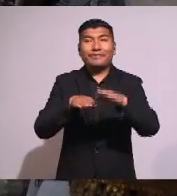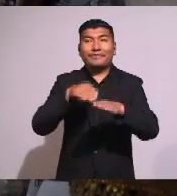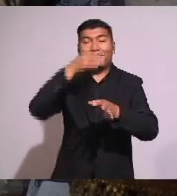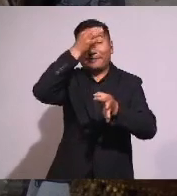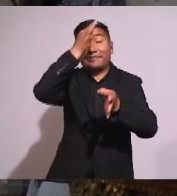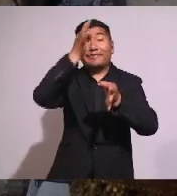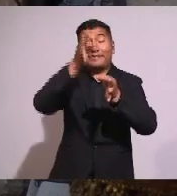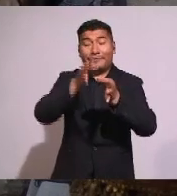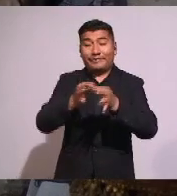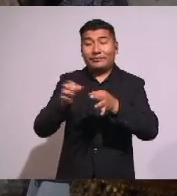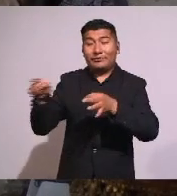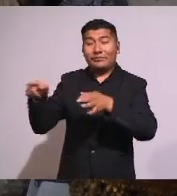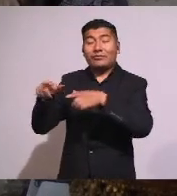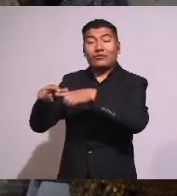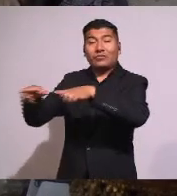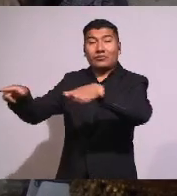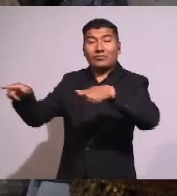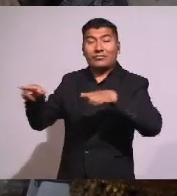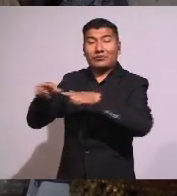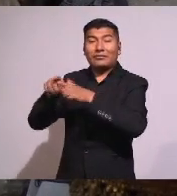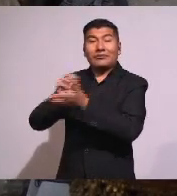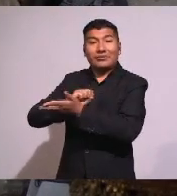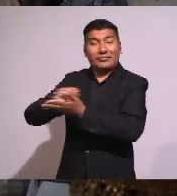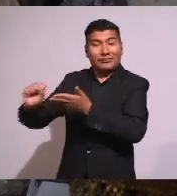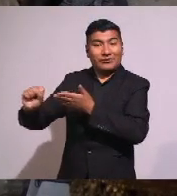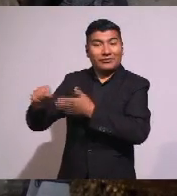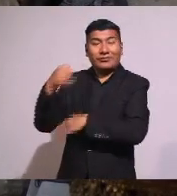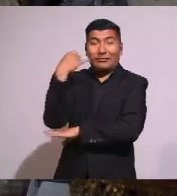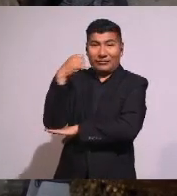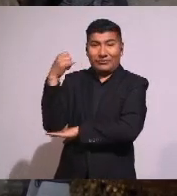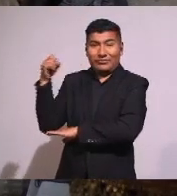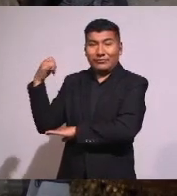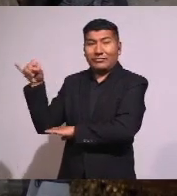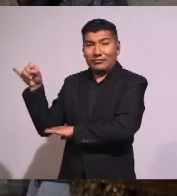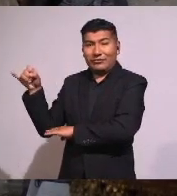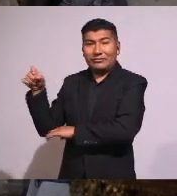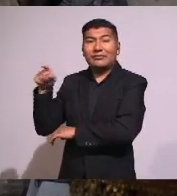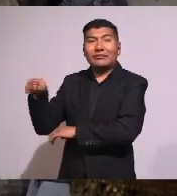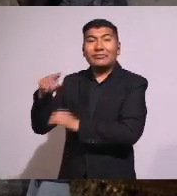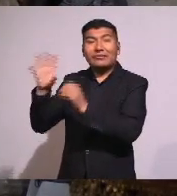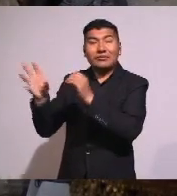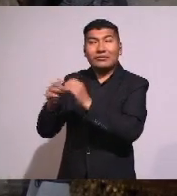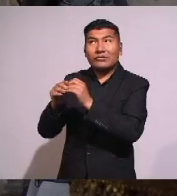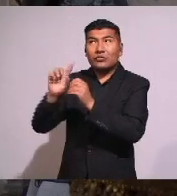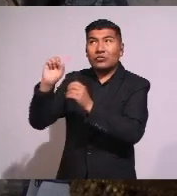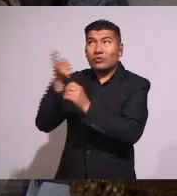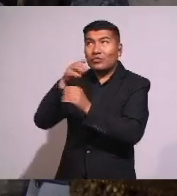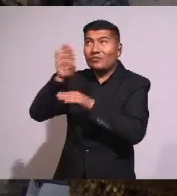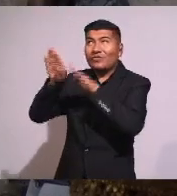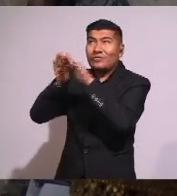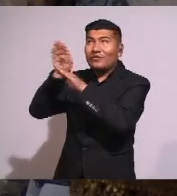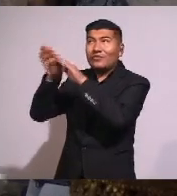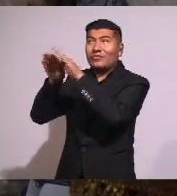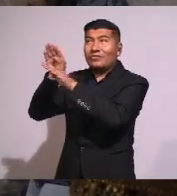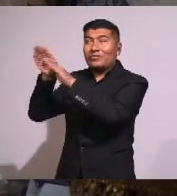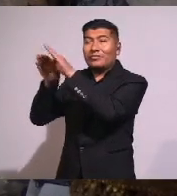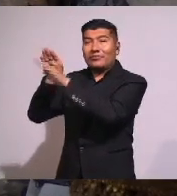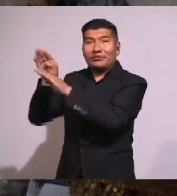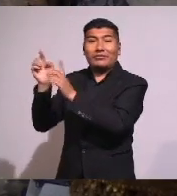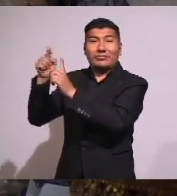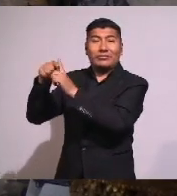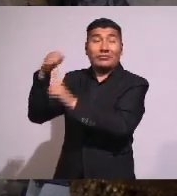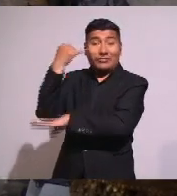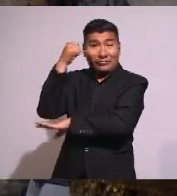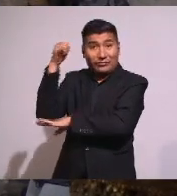a la ciudad santa de Jerusalén. Es más que un subir hacia